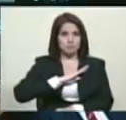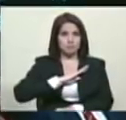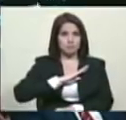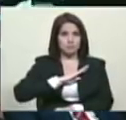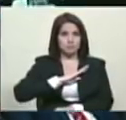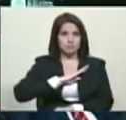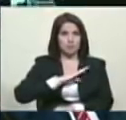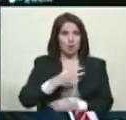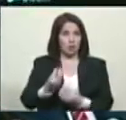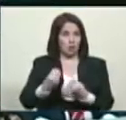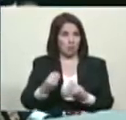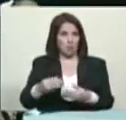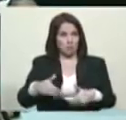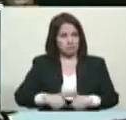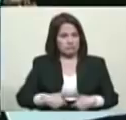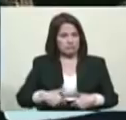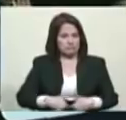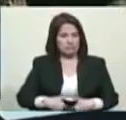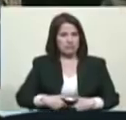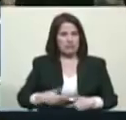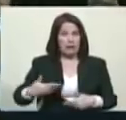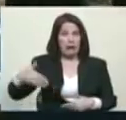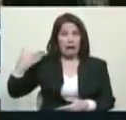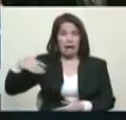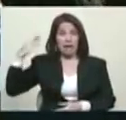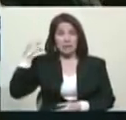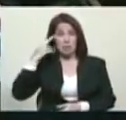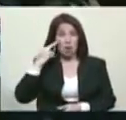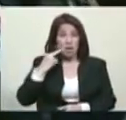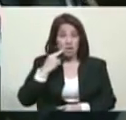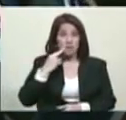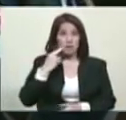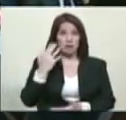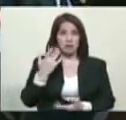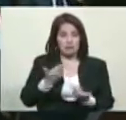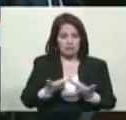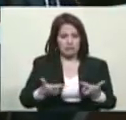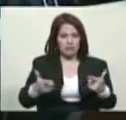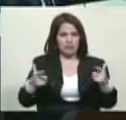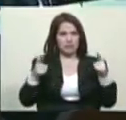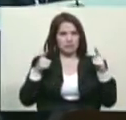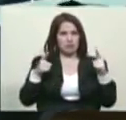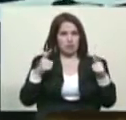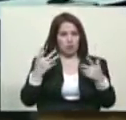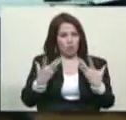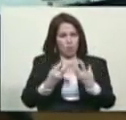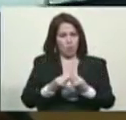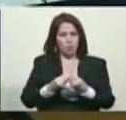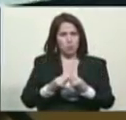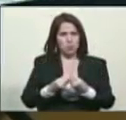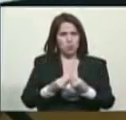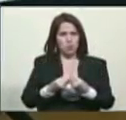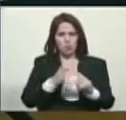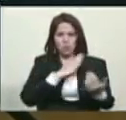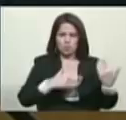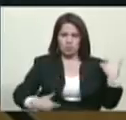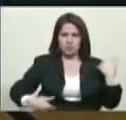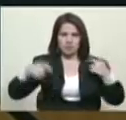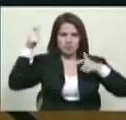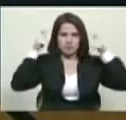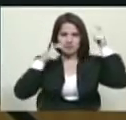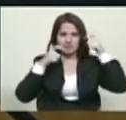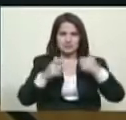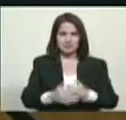desde Simón Bolívar y esta generación, acompañamos al hermano Hugo Chávez, nuestro respeto, nuestra